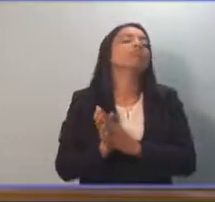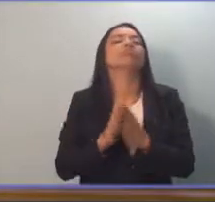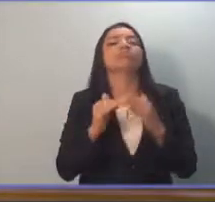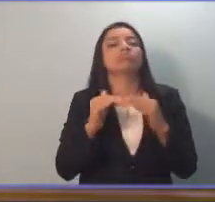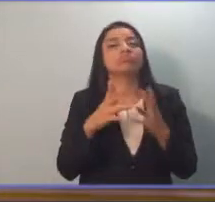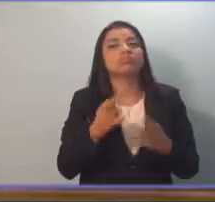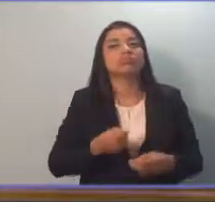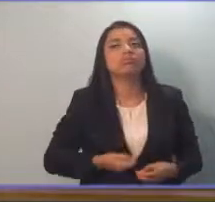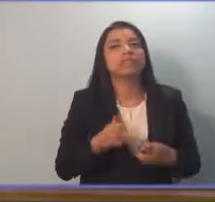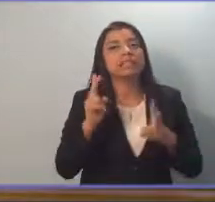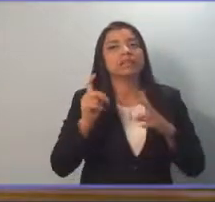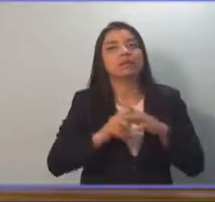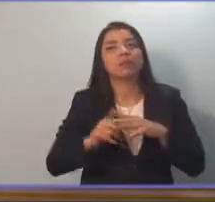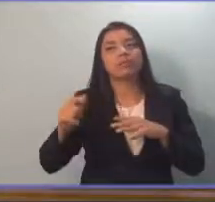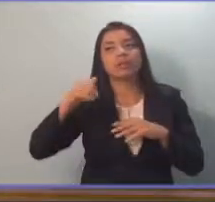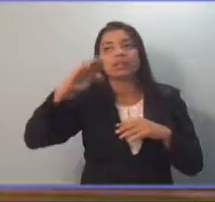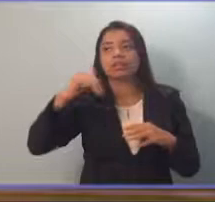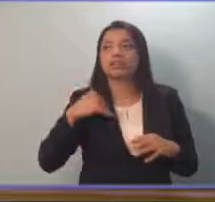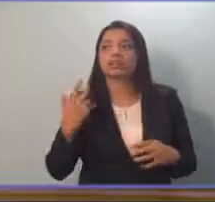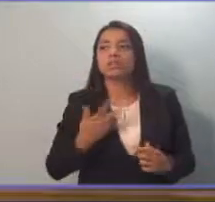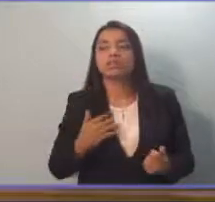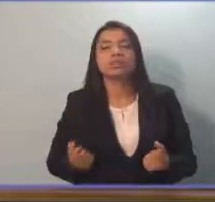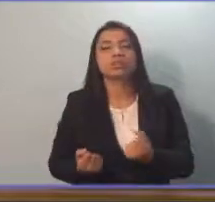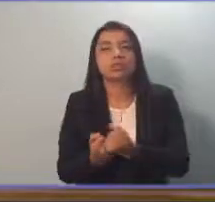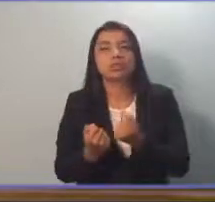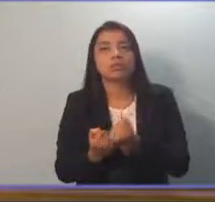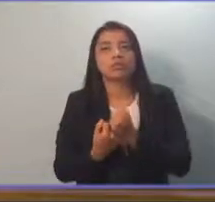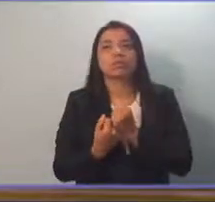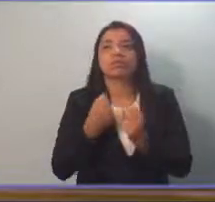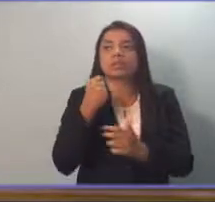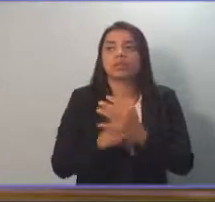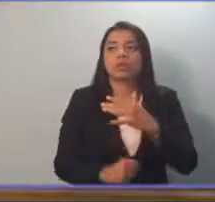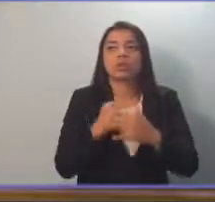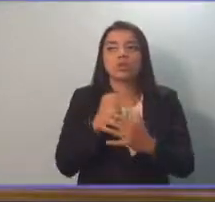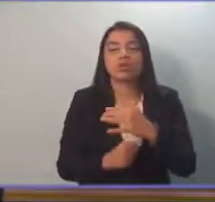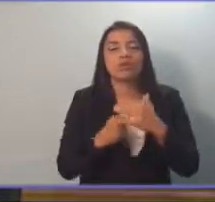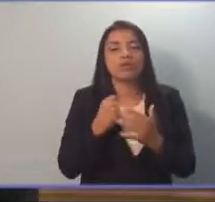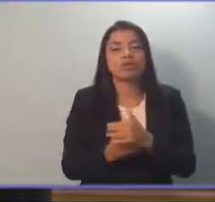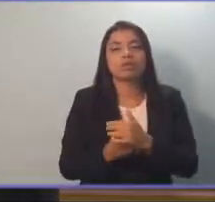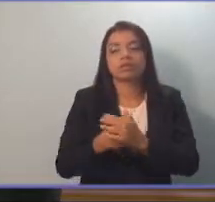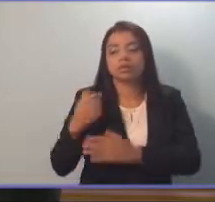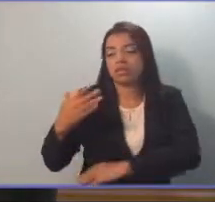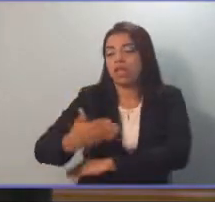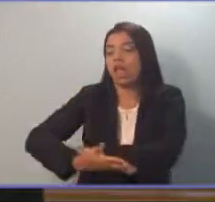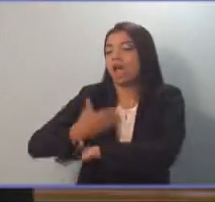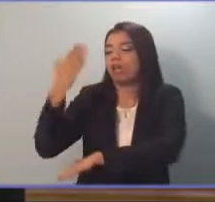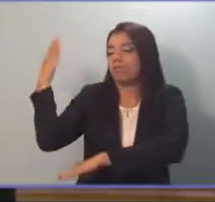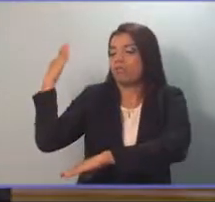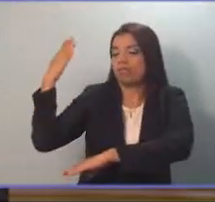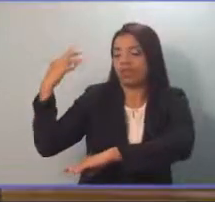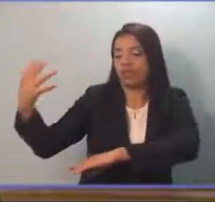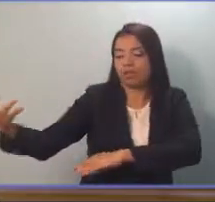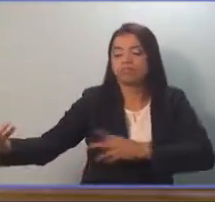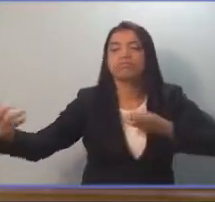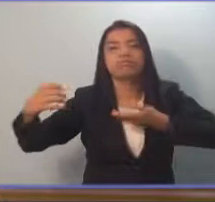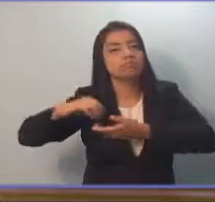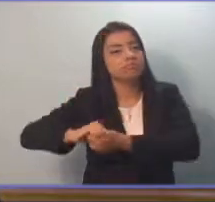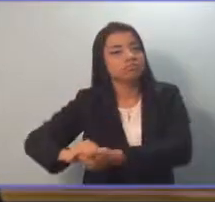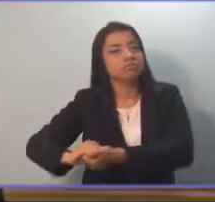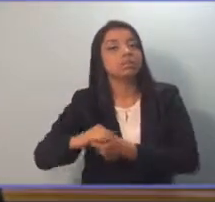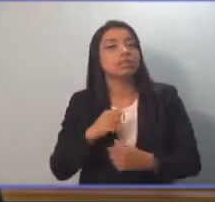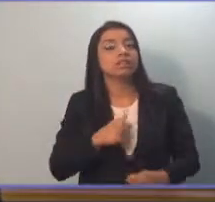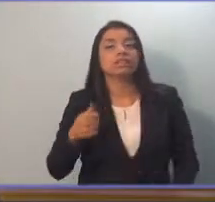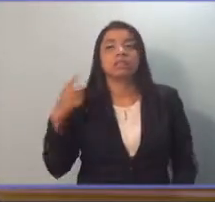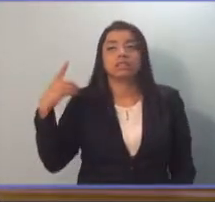tema migratorio hemos acompañado y participado los esfuerzos de integración aduanera. En el caso de la Dirección General